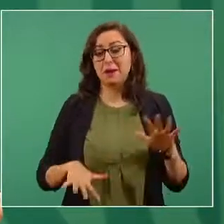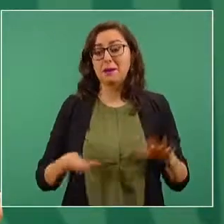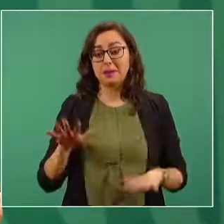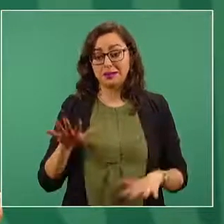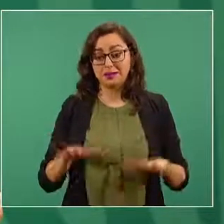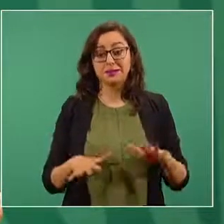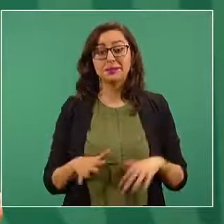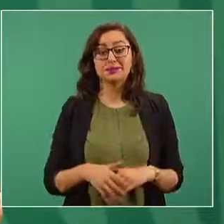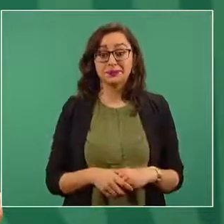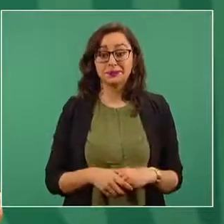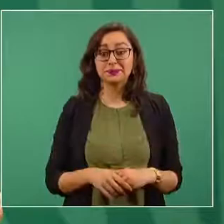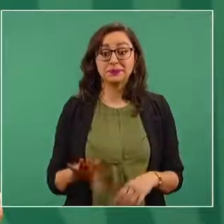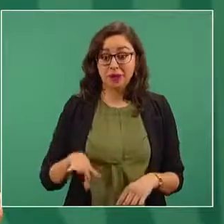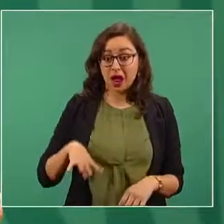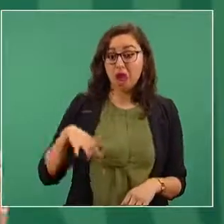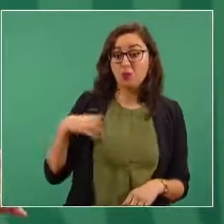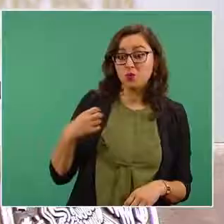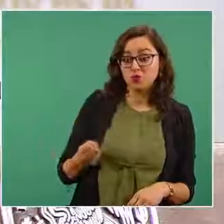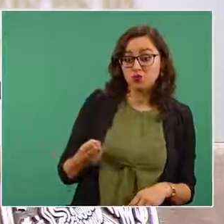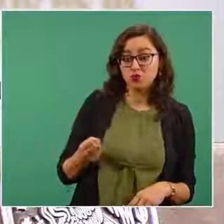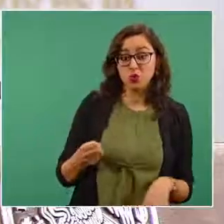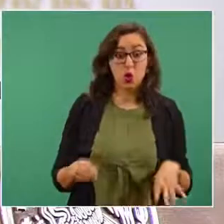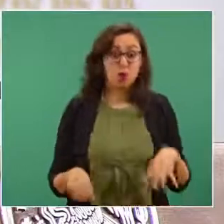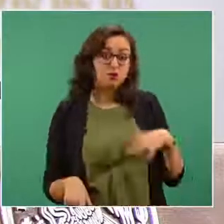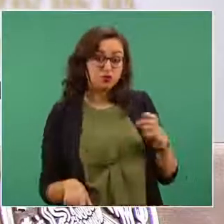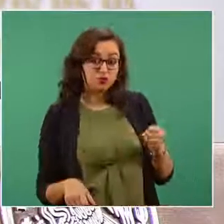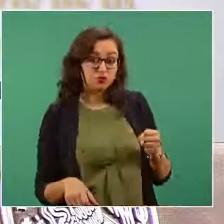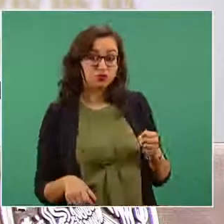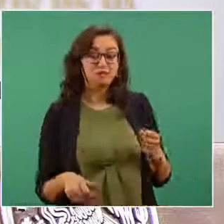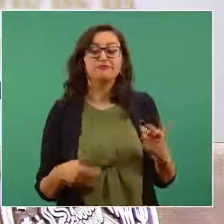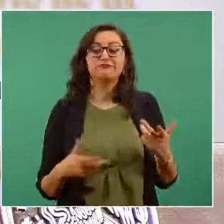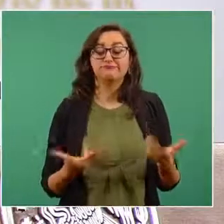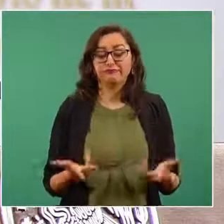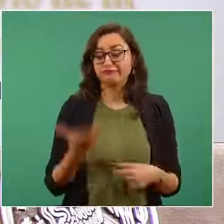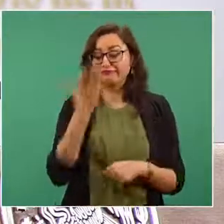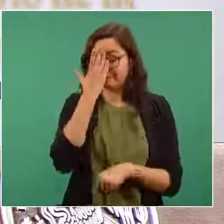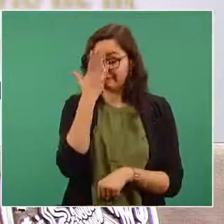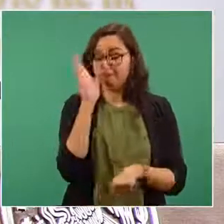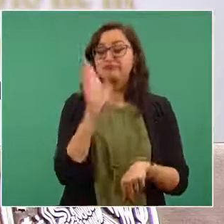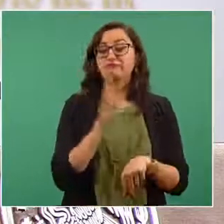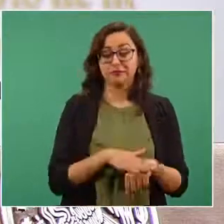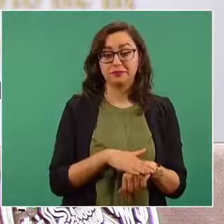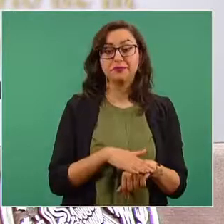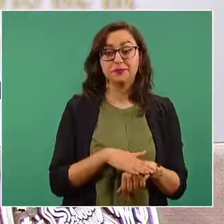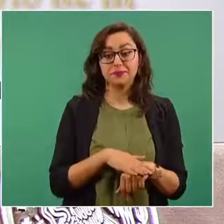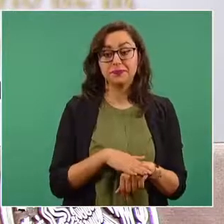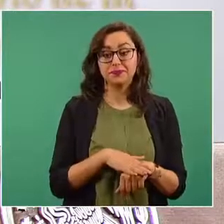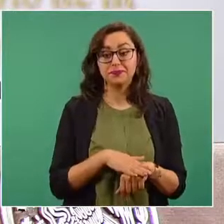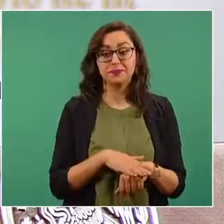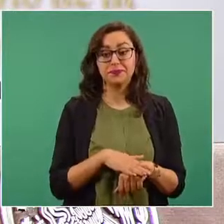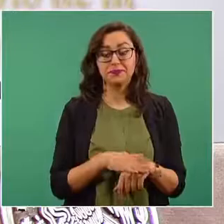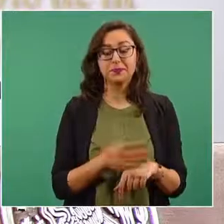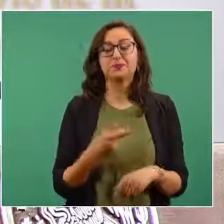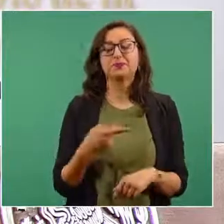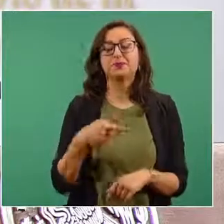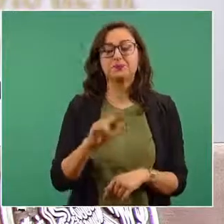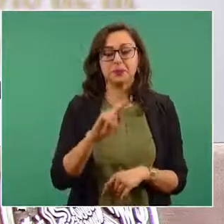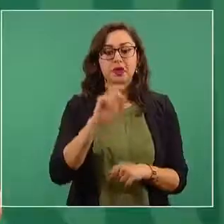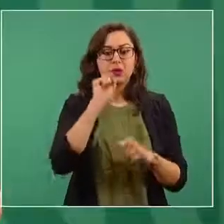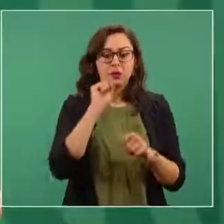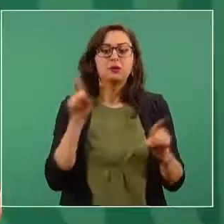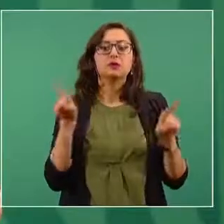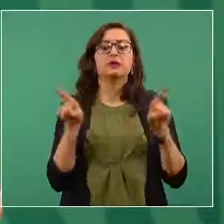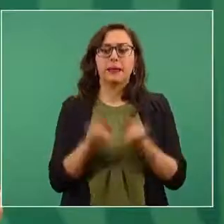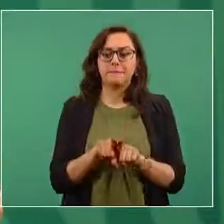de abusos que no se olvidan, y también